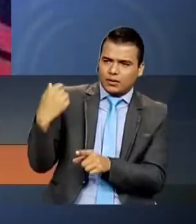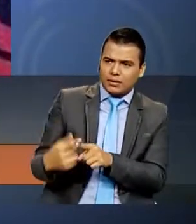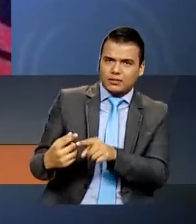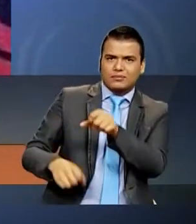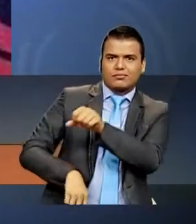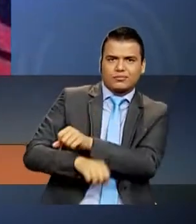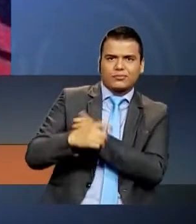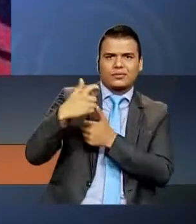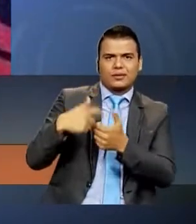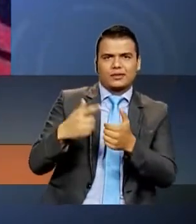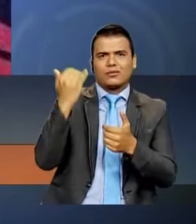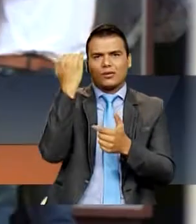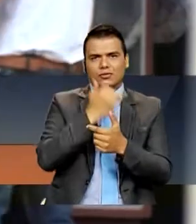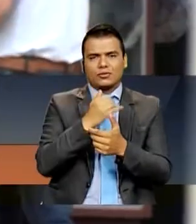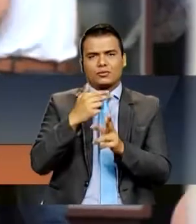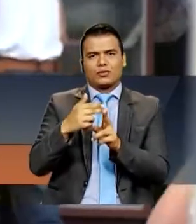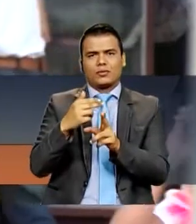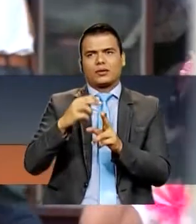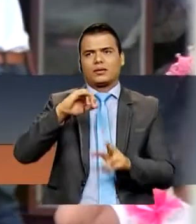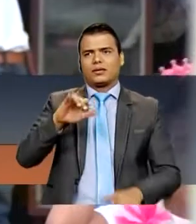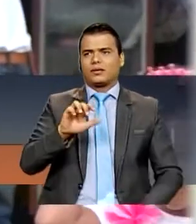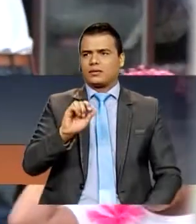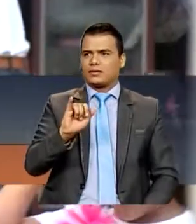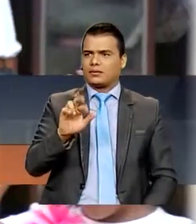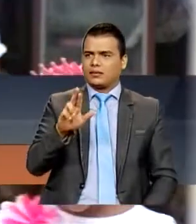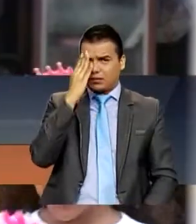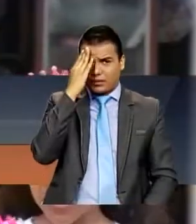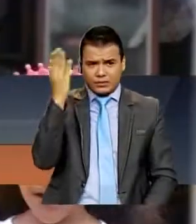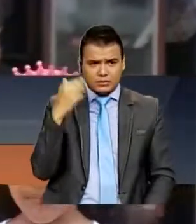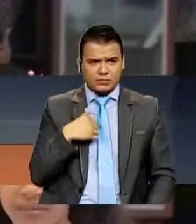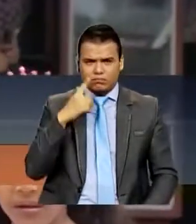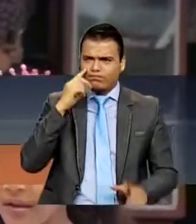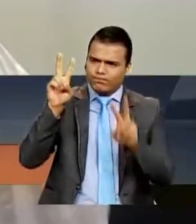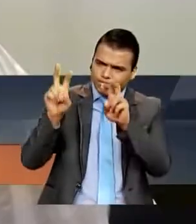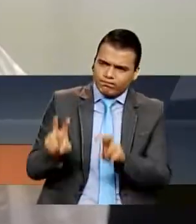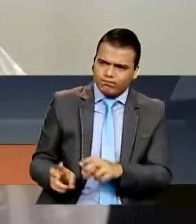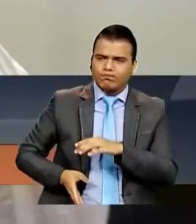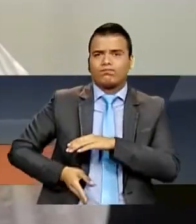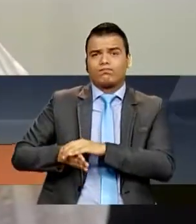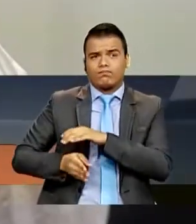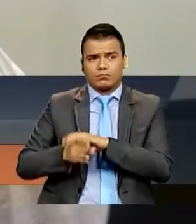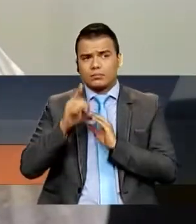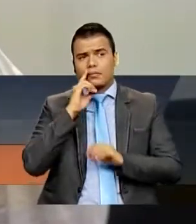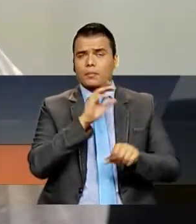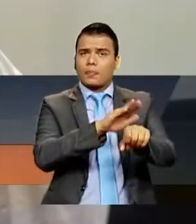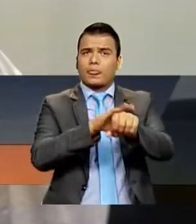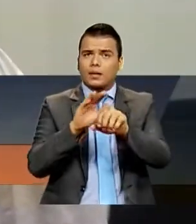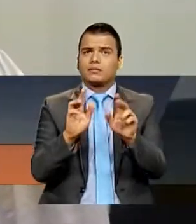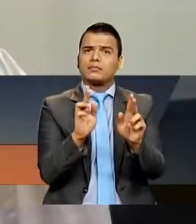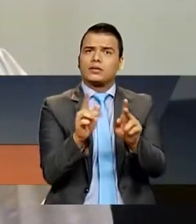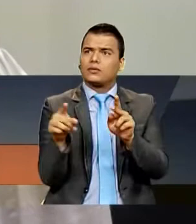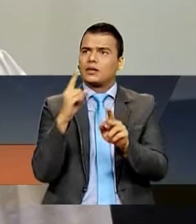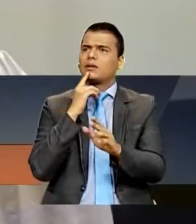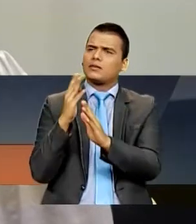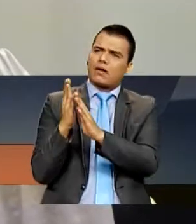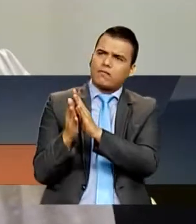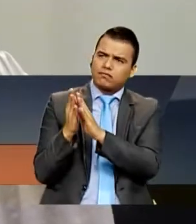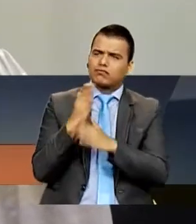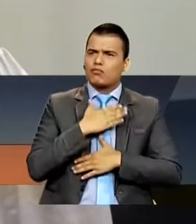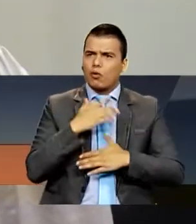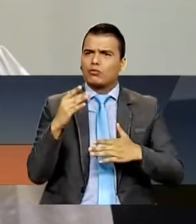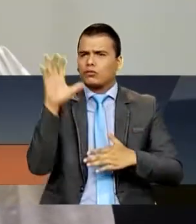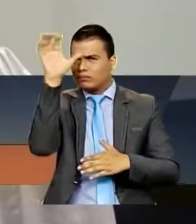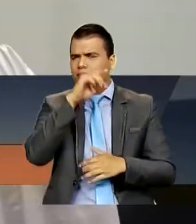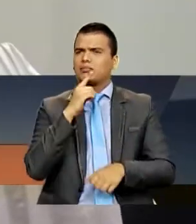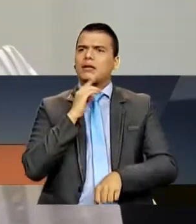exjugador de Millonarios Jair Abonía, las autoridades avanzan en la investigación. Insistiré que quien tenga información para poder dar con